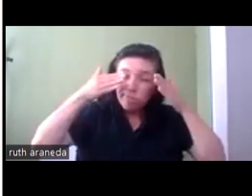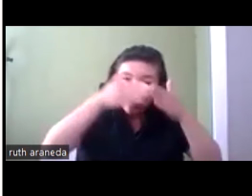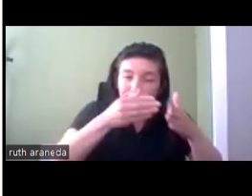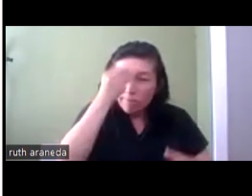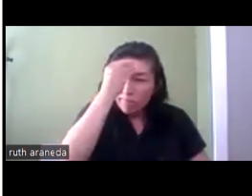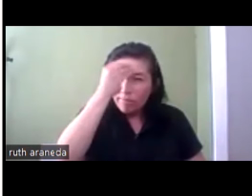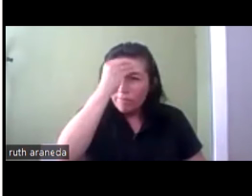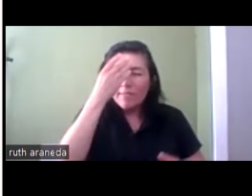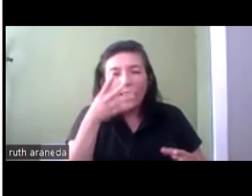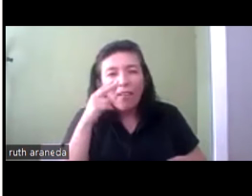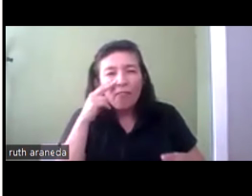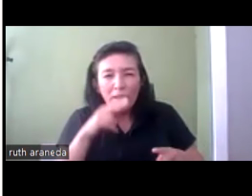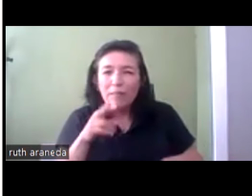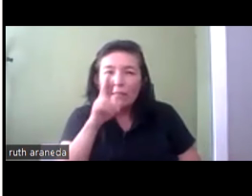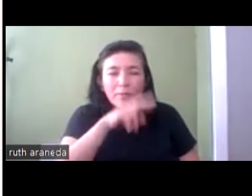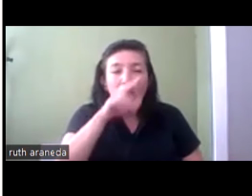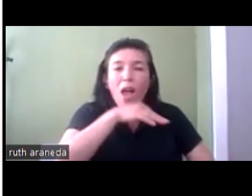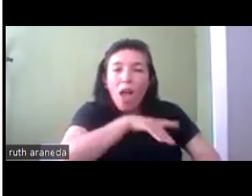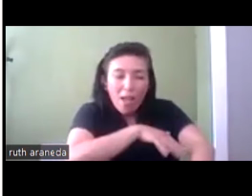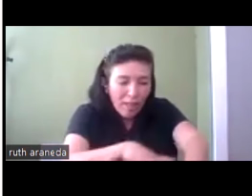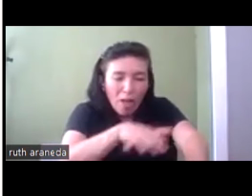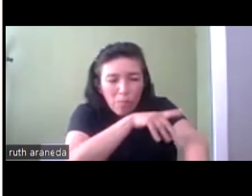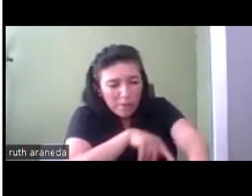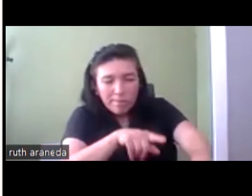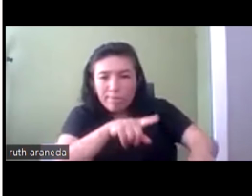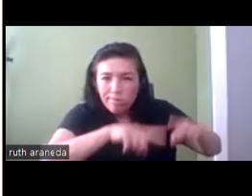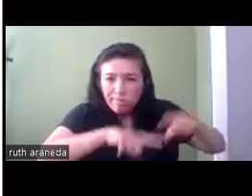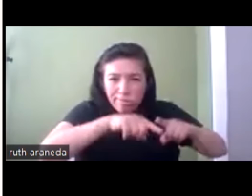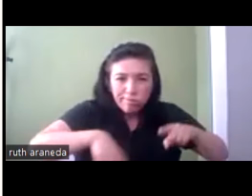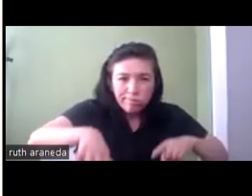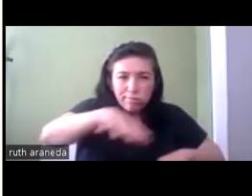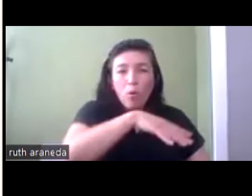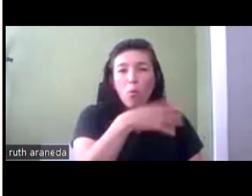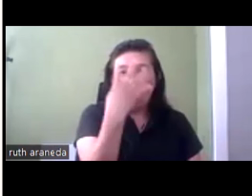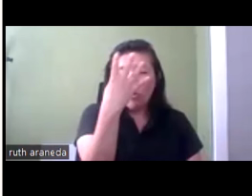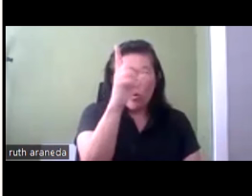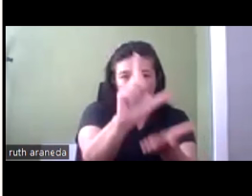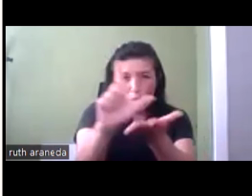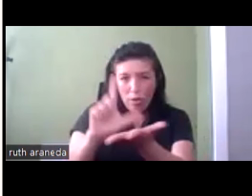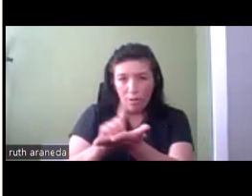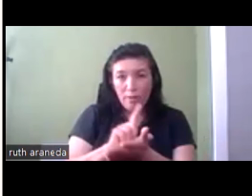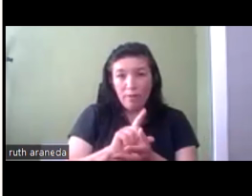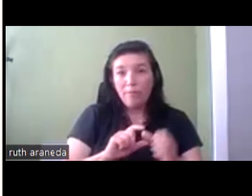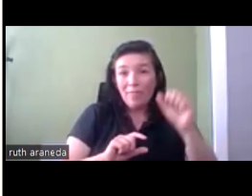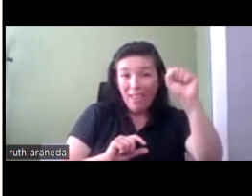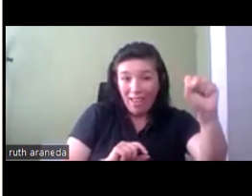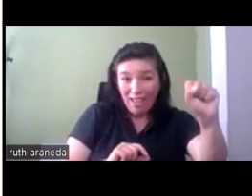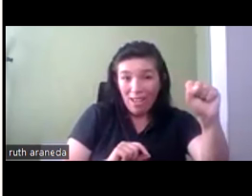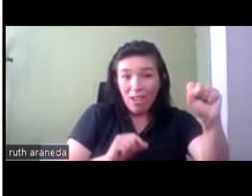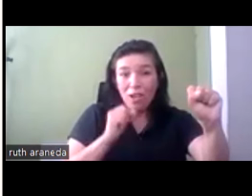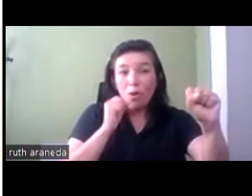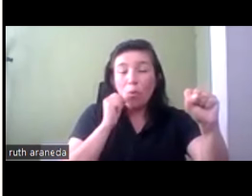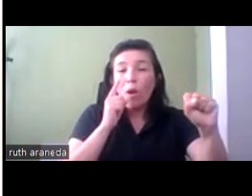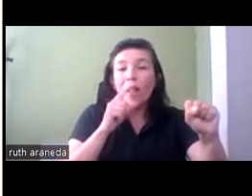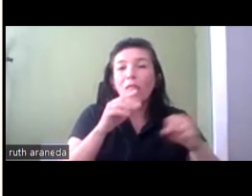una revisión sistemática del litoral costero, en particular de 4 zonas: la zona A, que está al norte de La